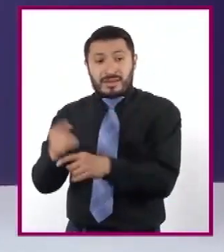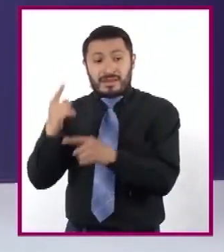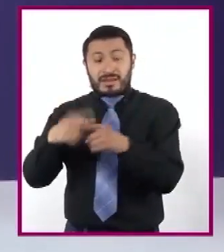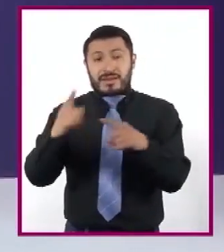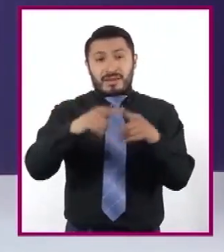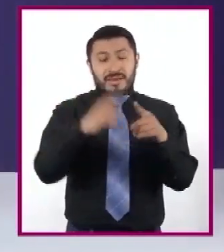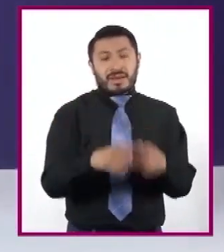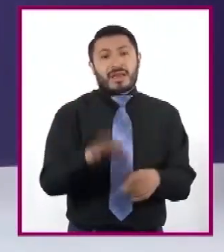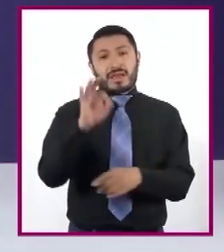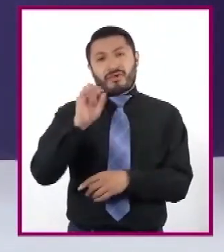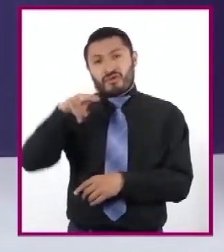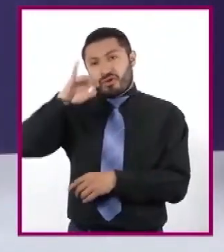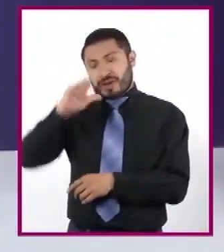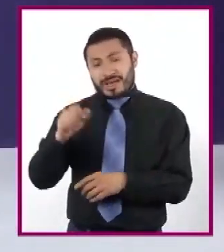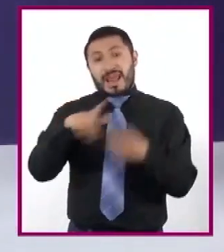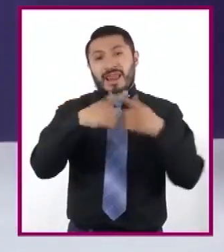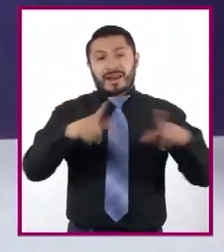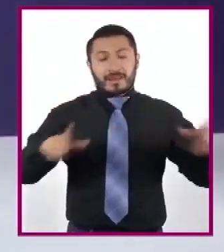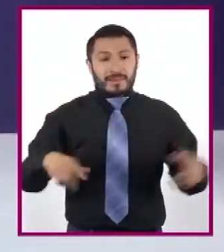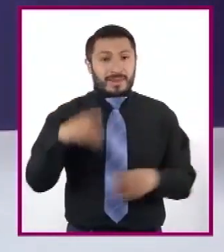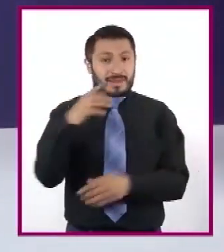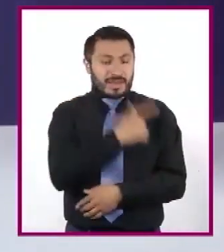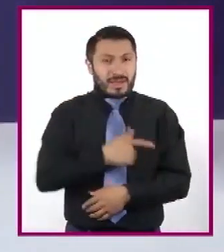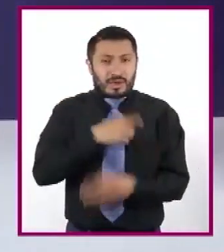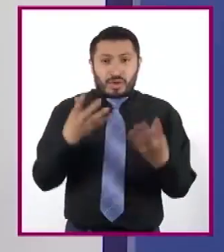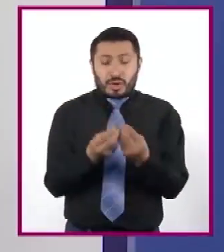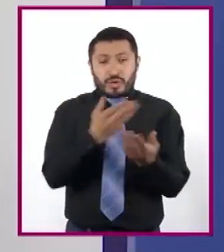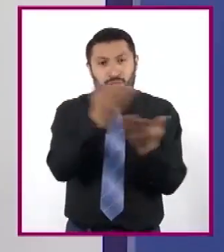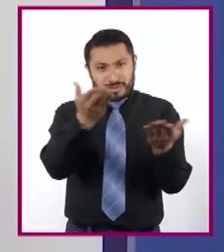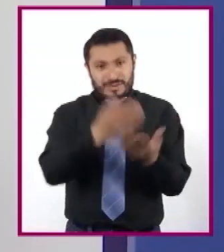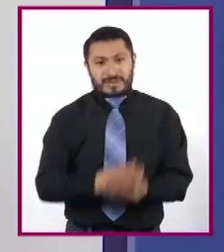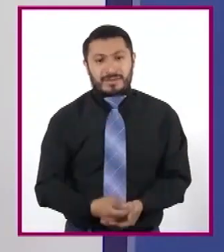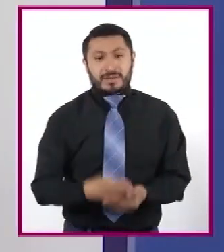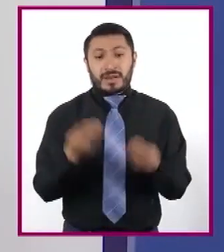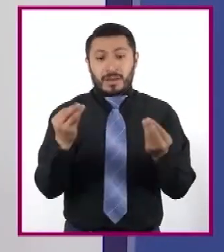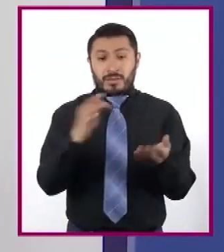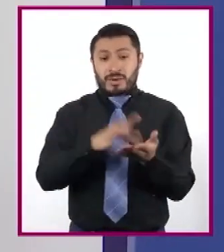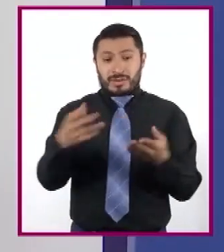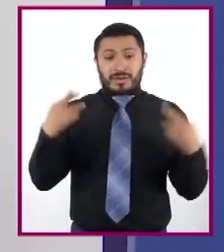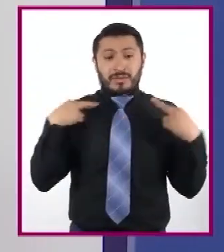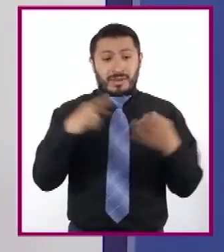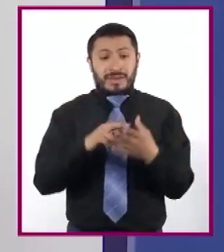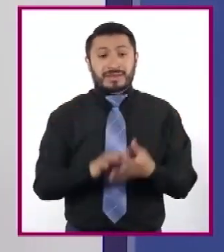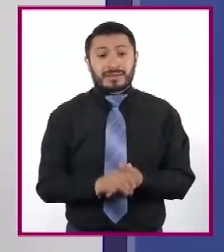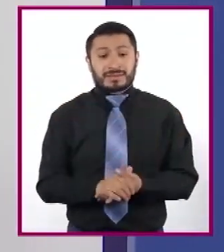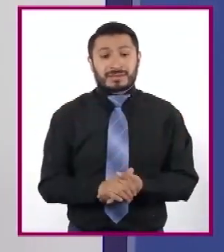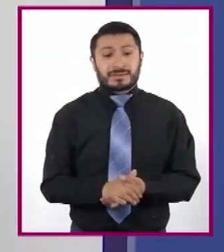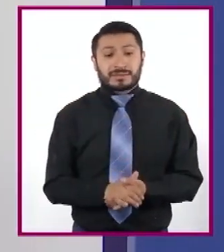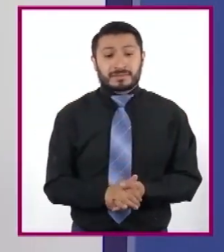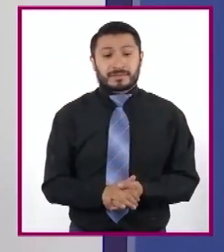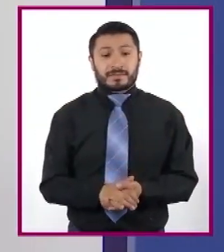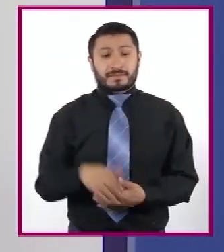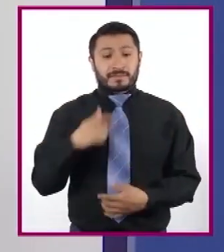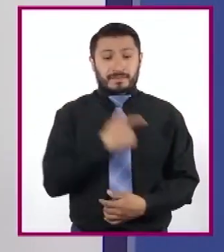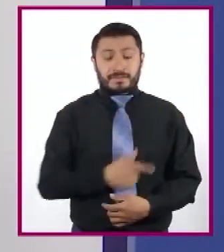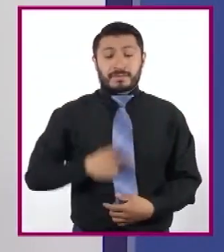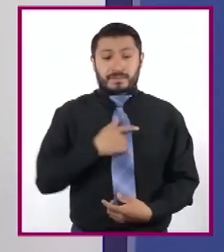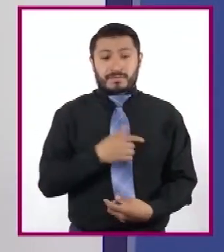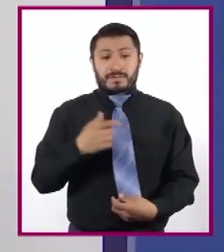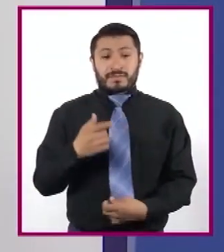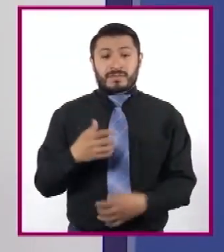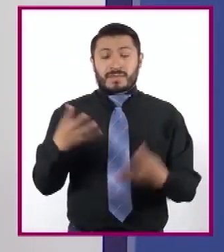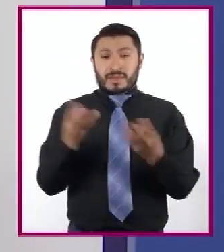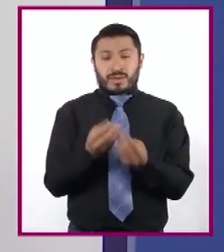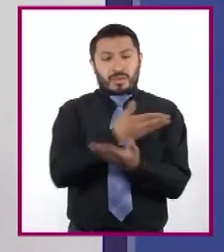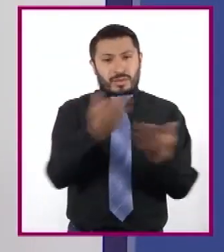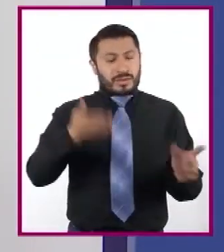fónica y gramatical. Es un placer tenerlo con nosotros, doctor. Muchas gracias, maestro Obed Santos. Es un gusto estar con ustedes con el